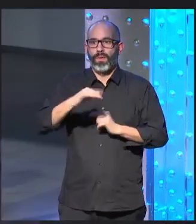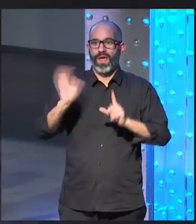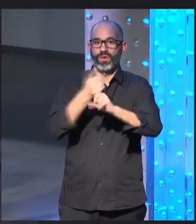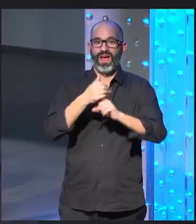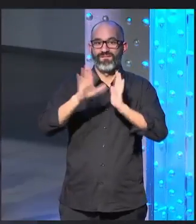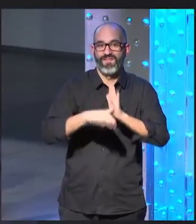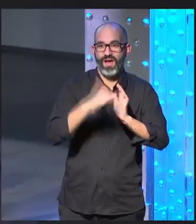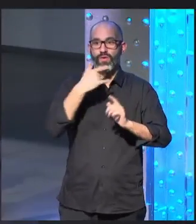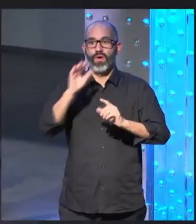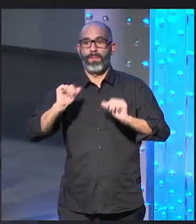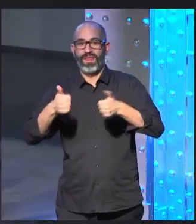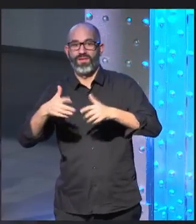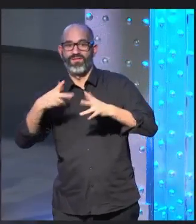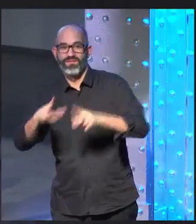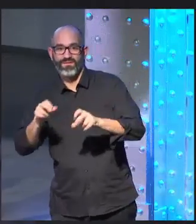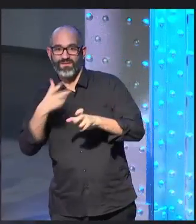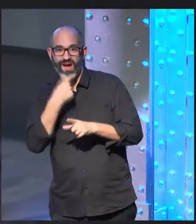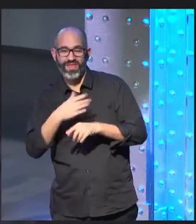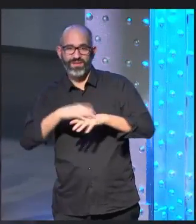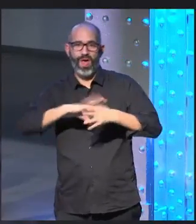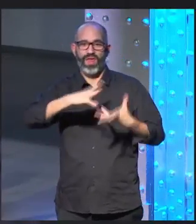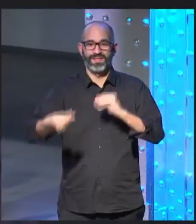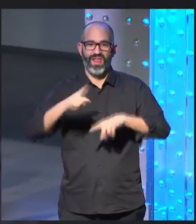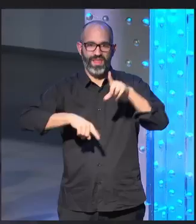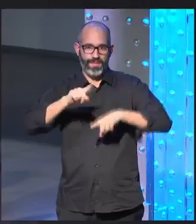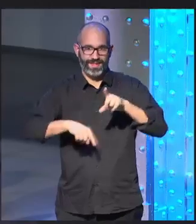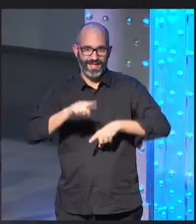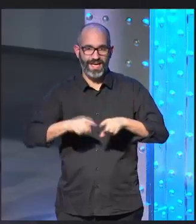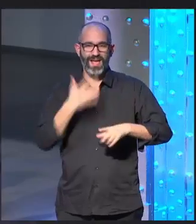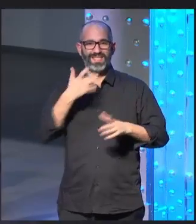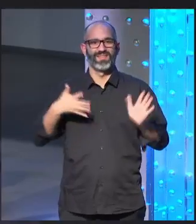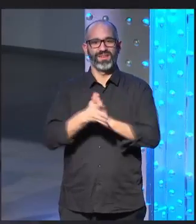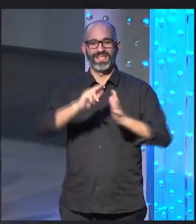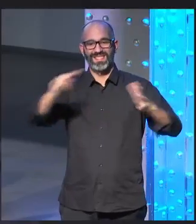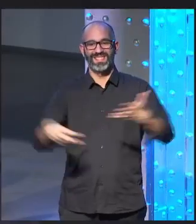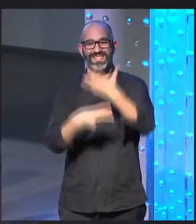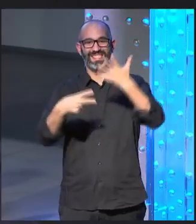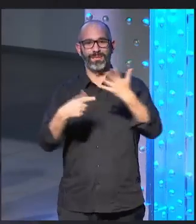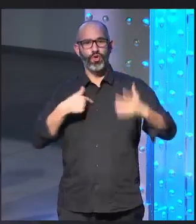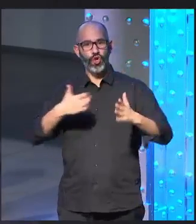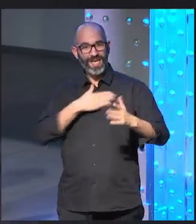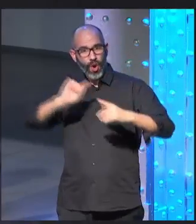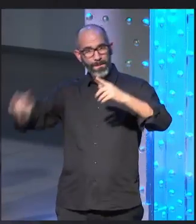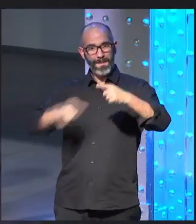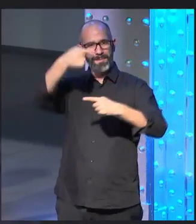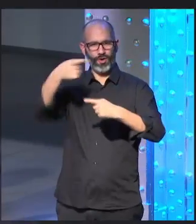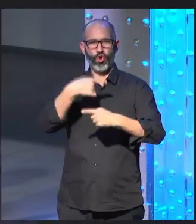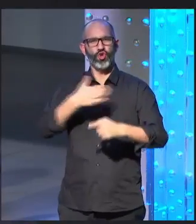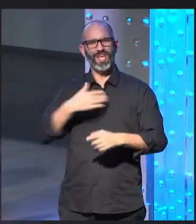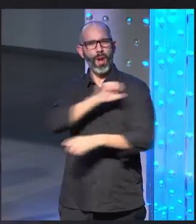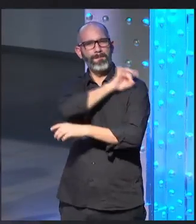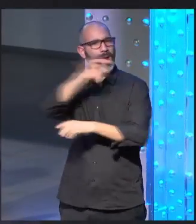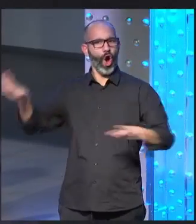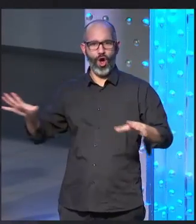serán incapaces de desplazar a las ya establecidas. Séptimo, no hay que ser el primero, hay que ser el mejor. Ocho, la